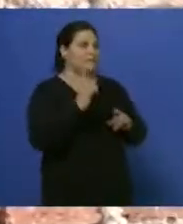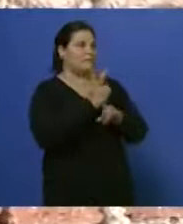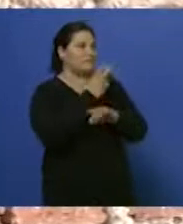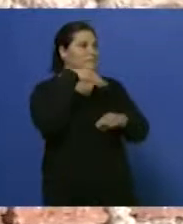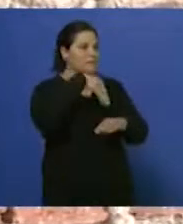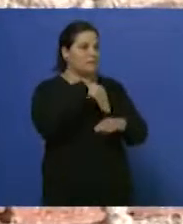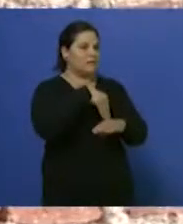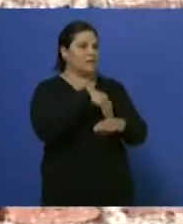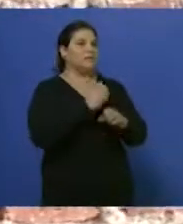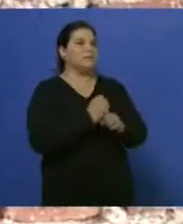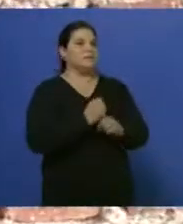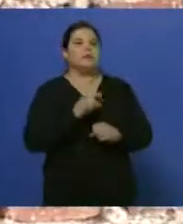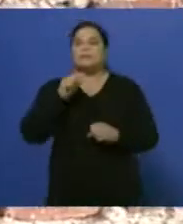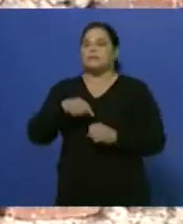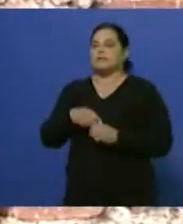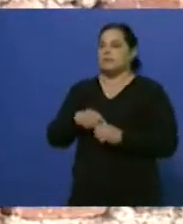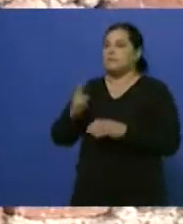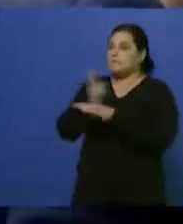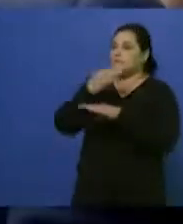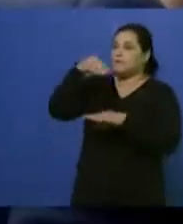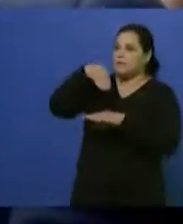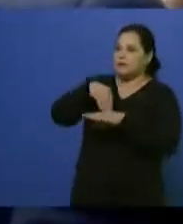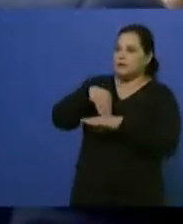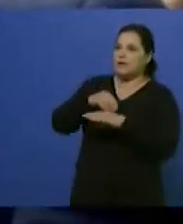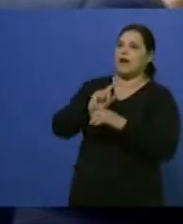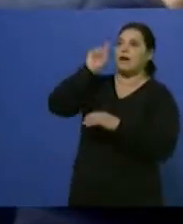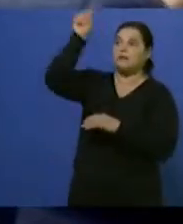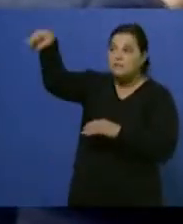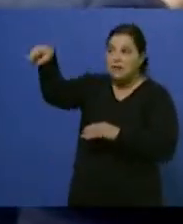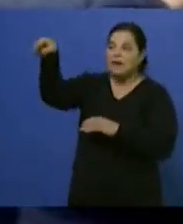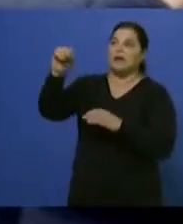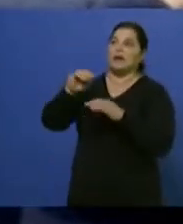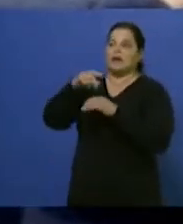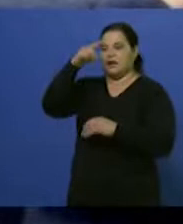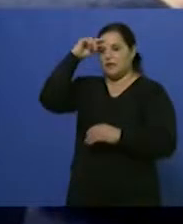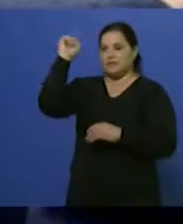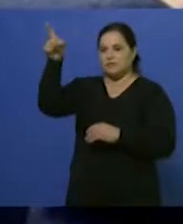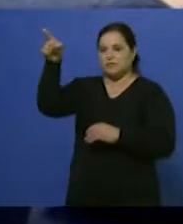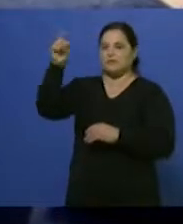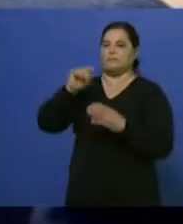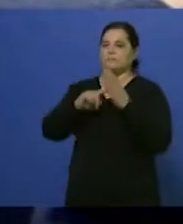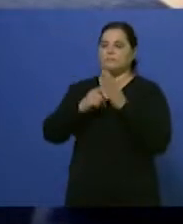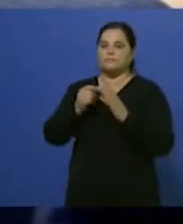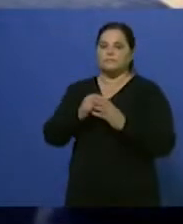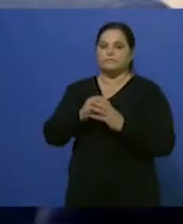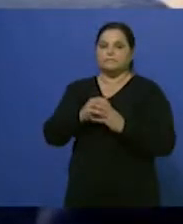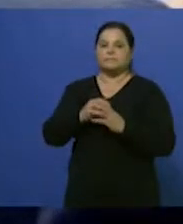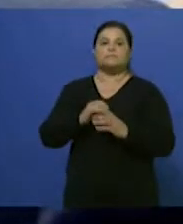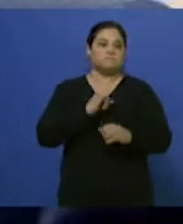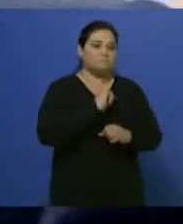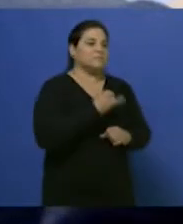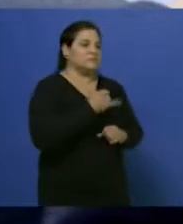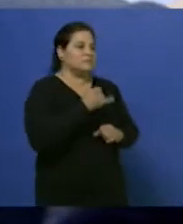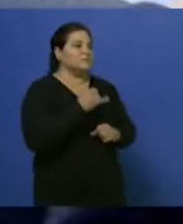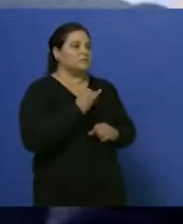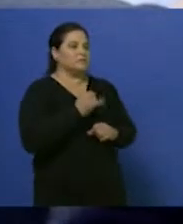digo, desde Villa María allá. Digo, sí, sí, ¿usted considera allá que llega desde Villa María allá, haciendo referencia a los medios capitalinos? Sí, sí,